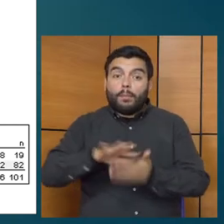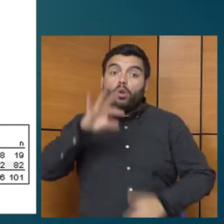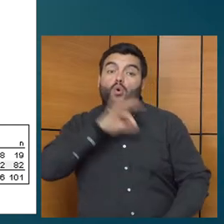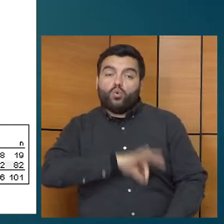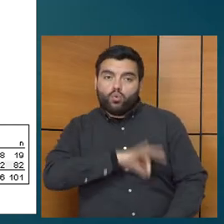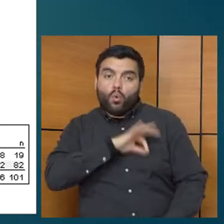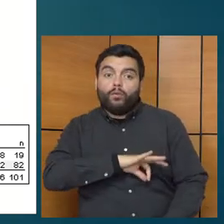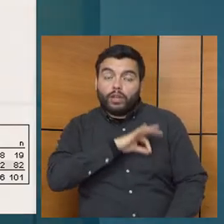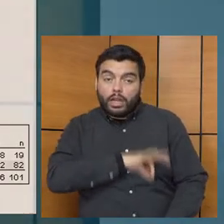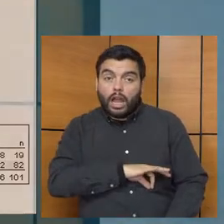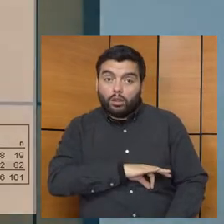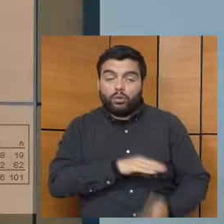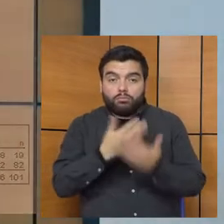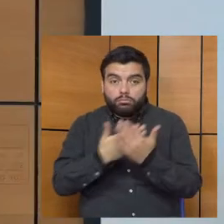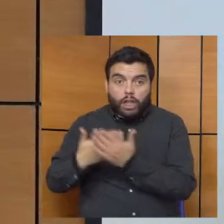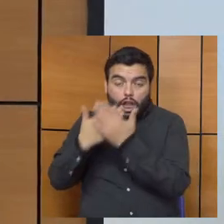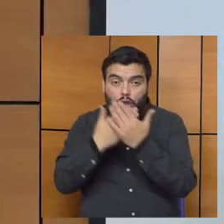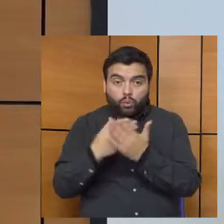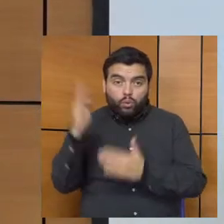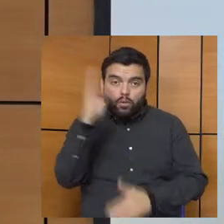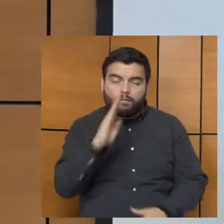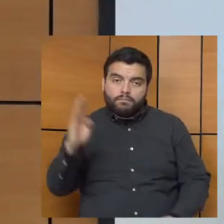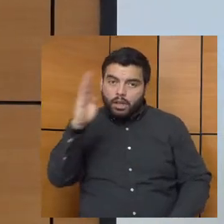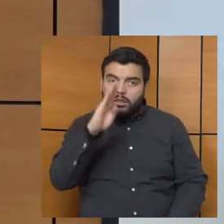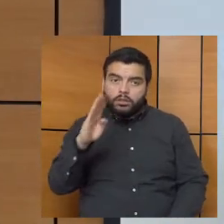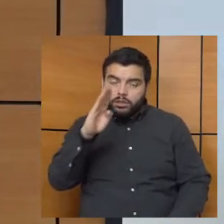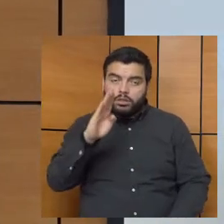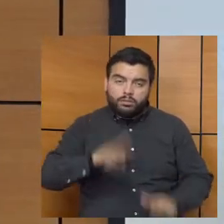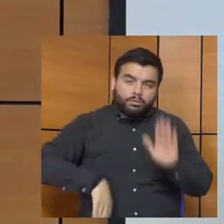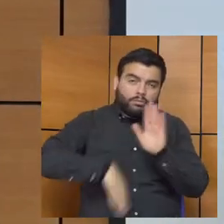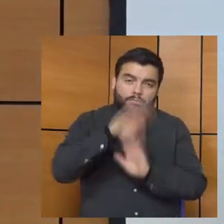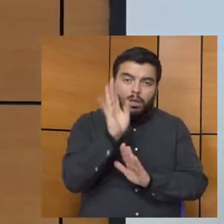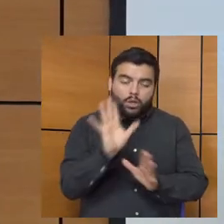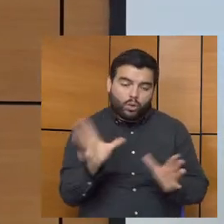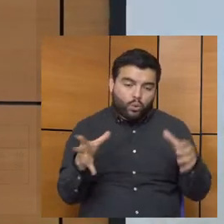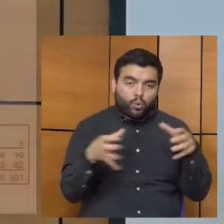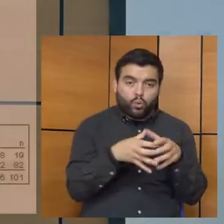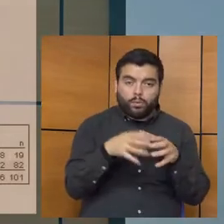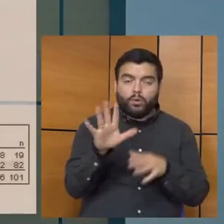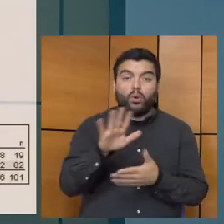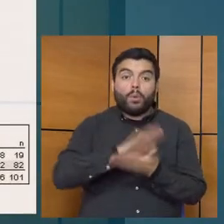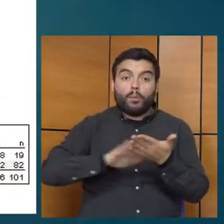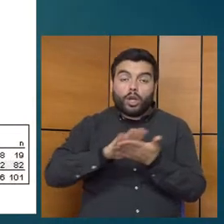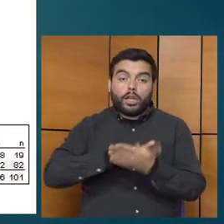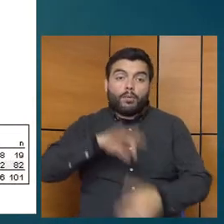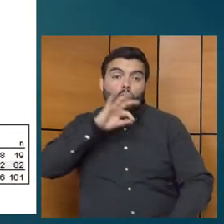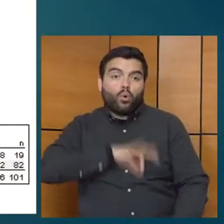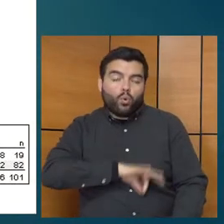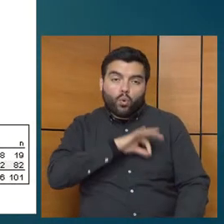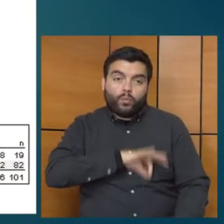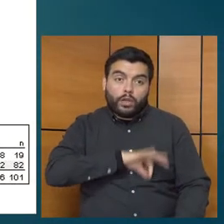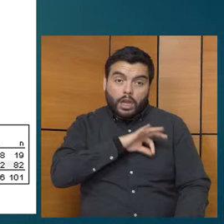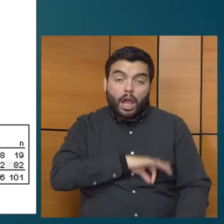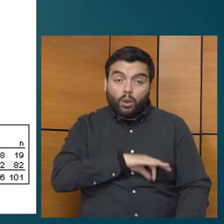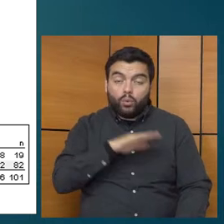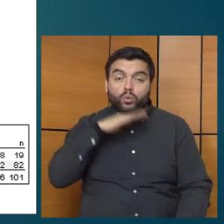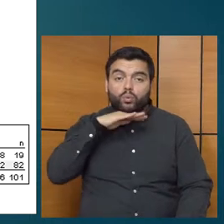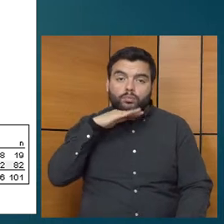tenía esos estudios básicos, pues el uso era mucho mayor. Dentro de este grupo, los jubilados, pues tenían un mayor